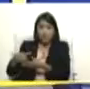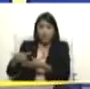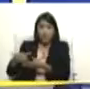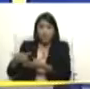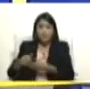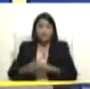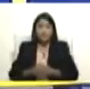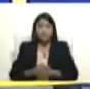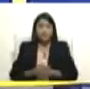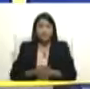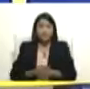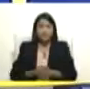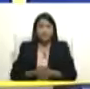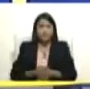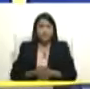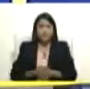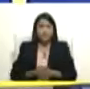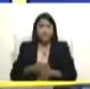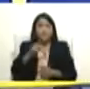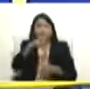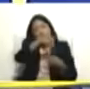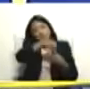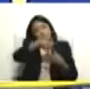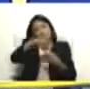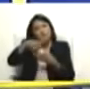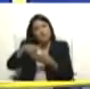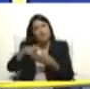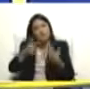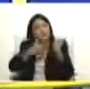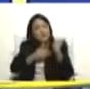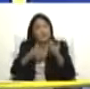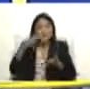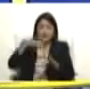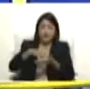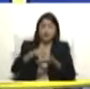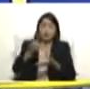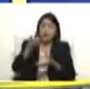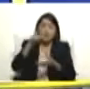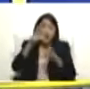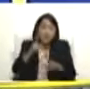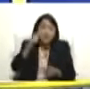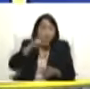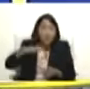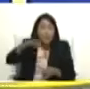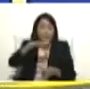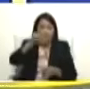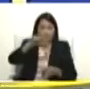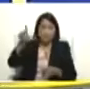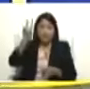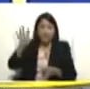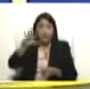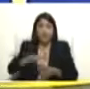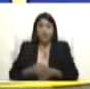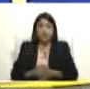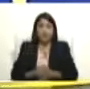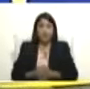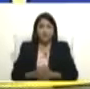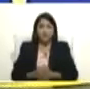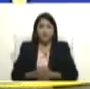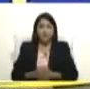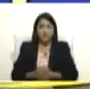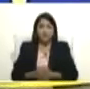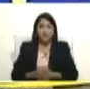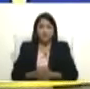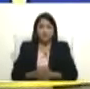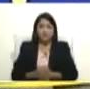público. Los órganos del Estado emanan de la soberanía popular y a ellos están sometidos. La